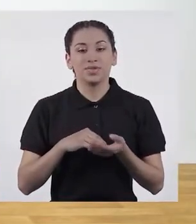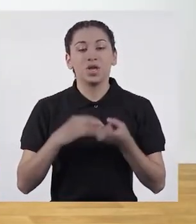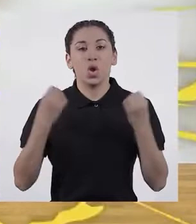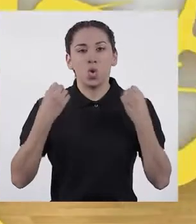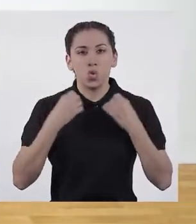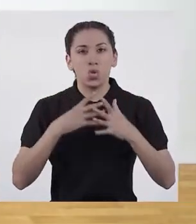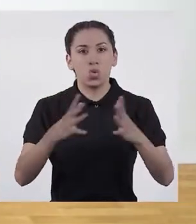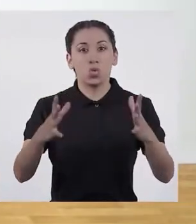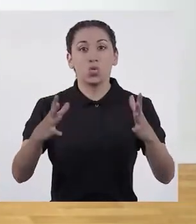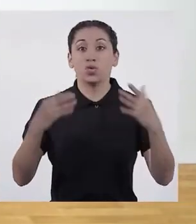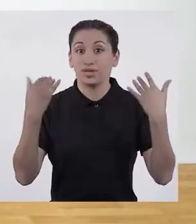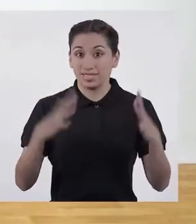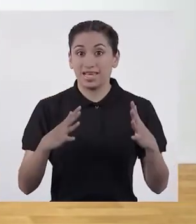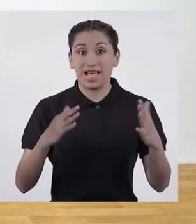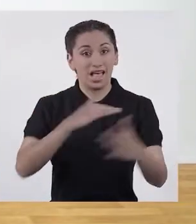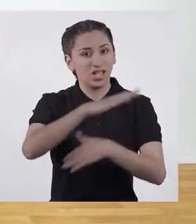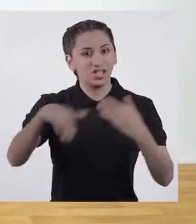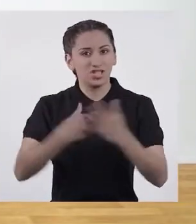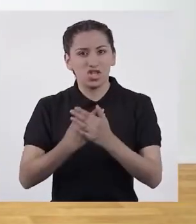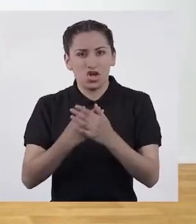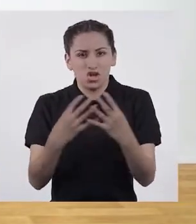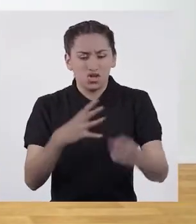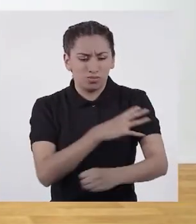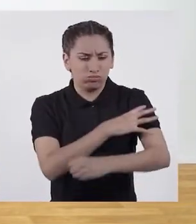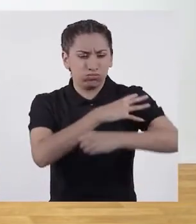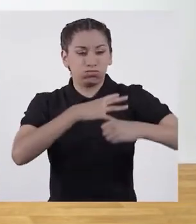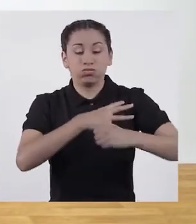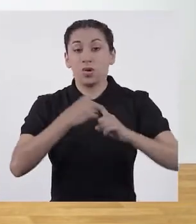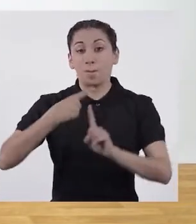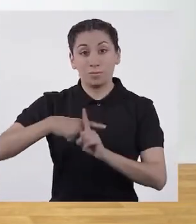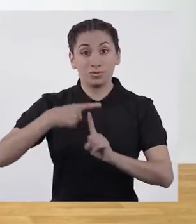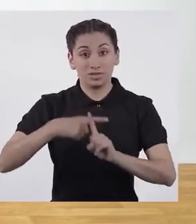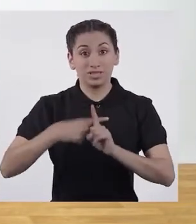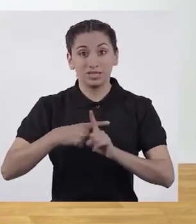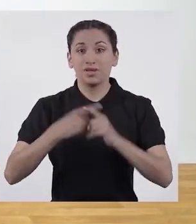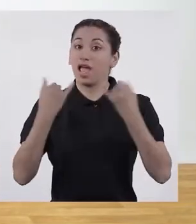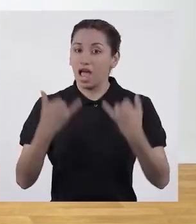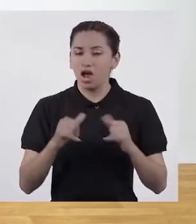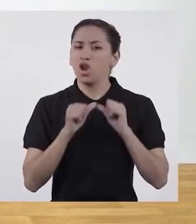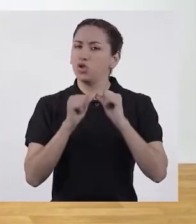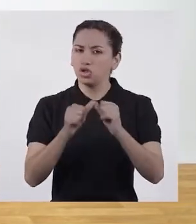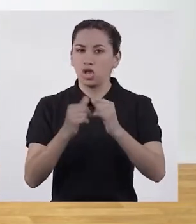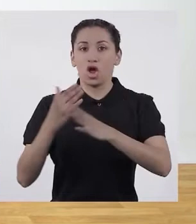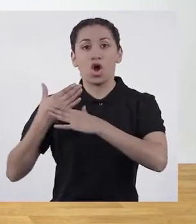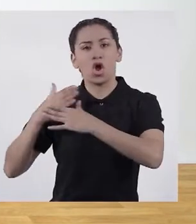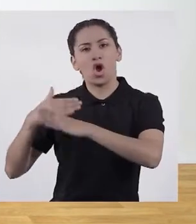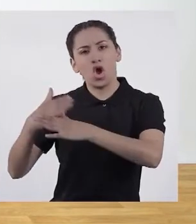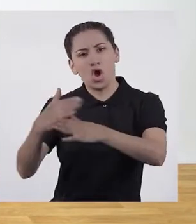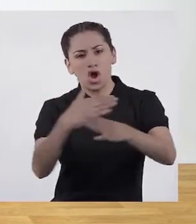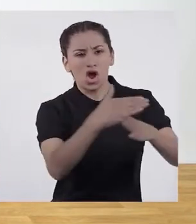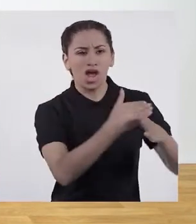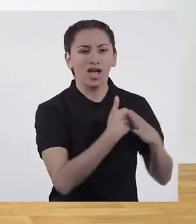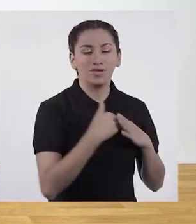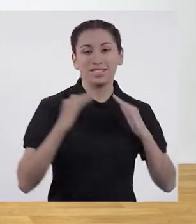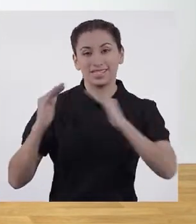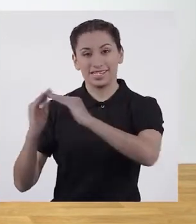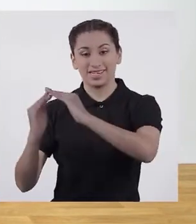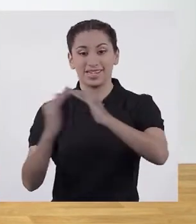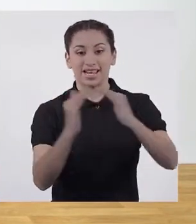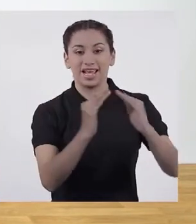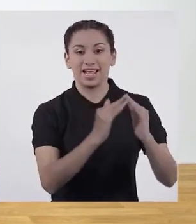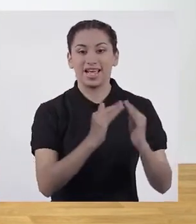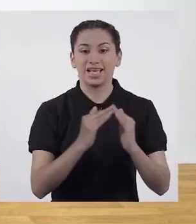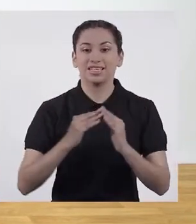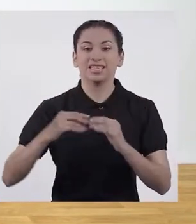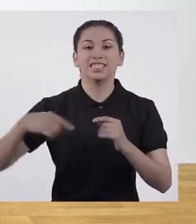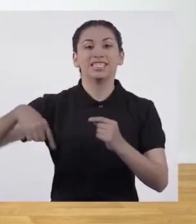Y eso es, ahora que tenemos toda la energía positiva con nosotros, vamos a comenzar a compartirla por toda la casa.